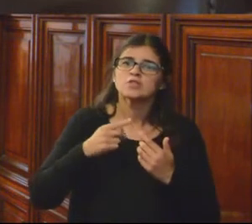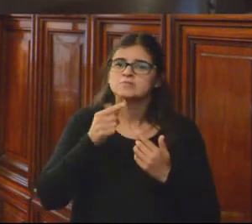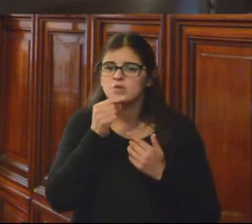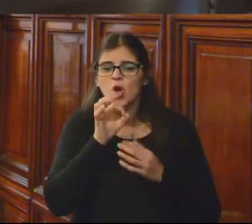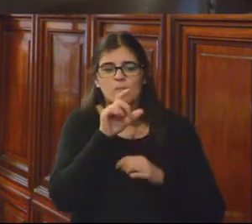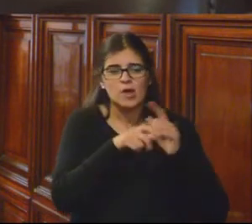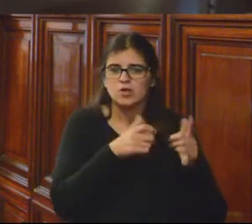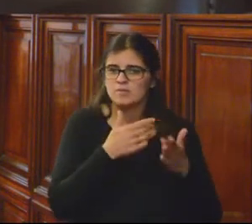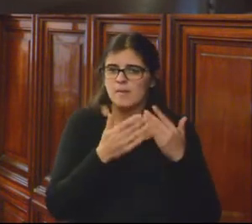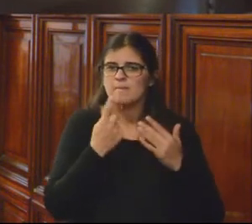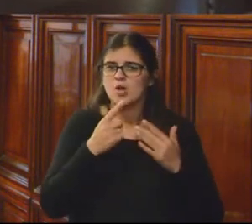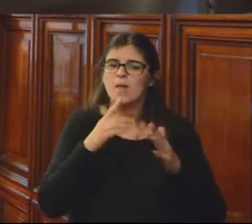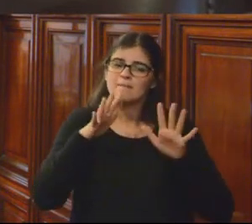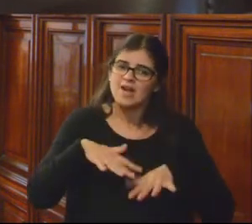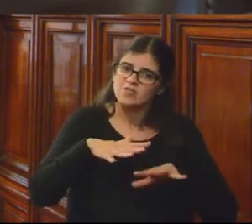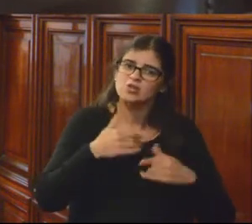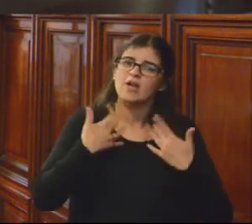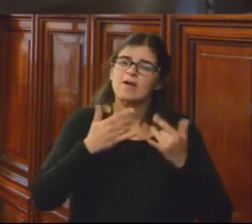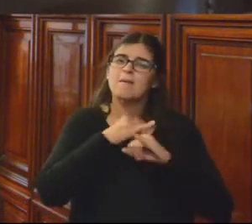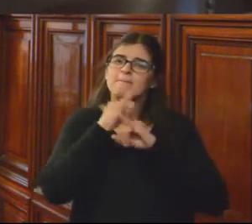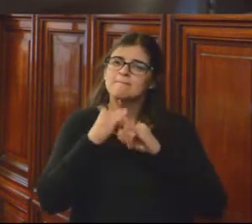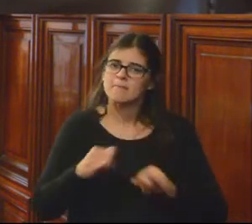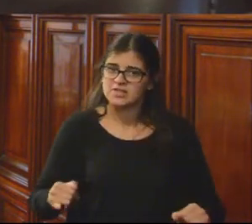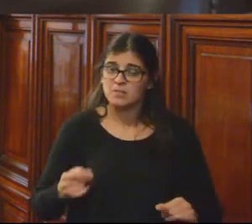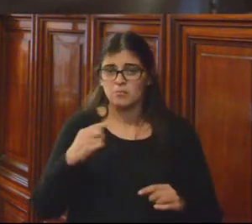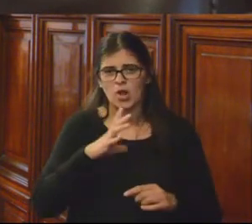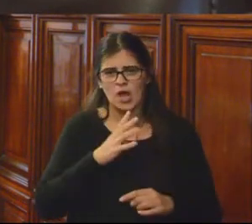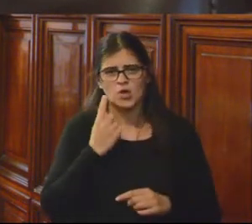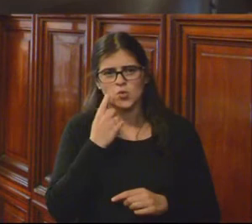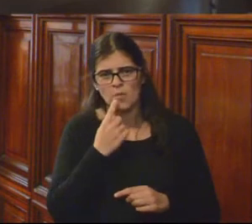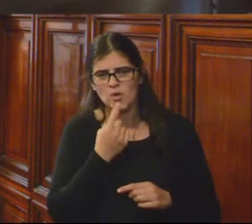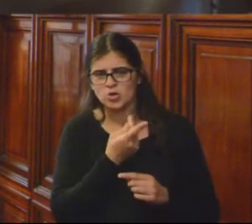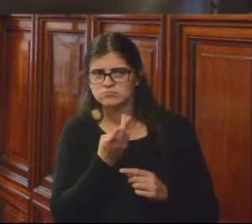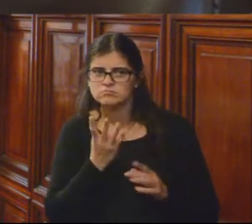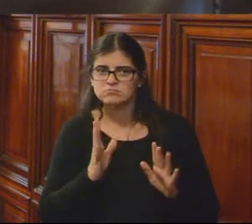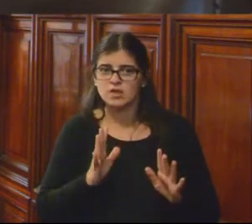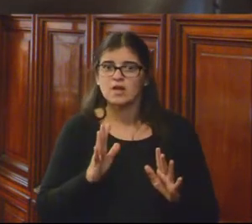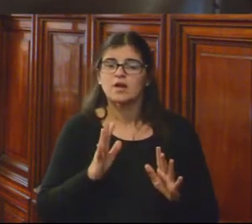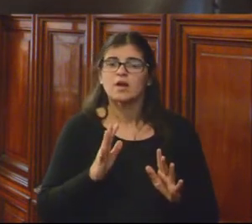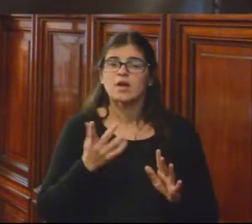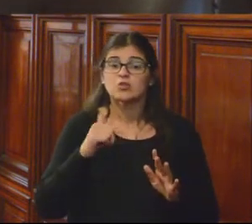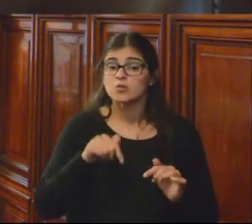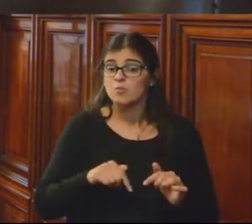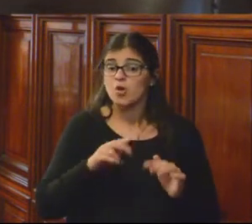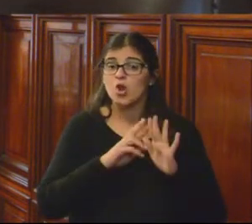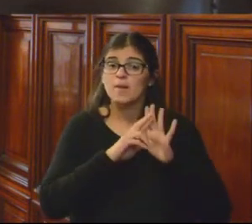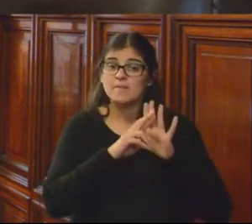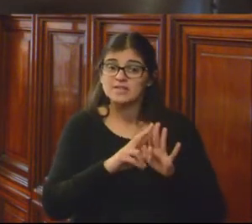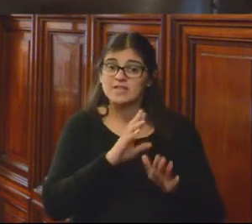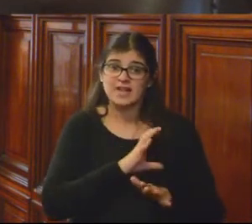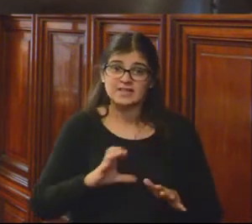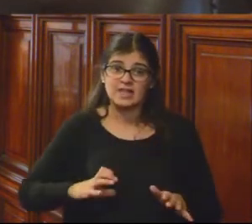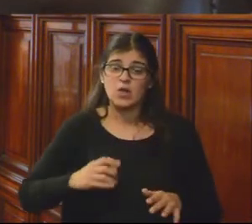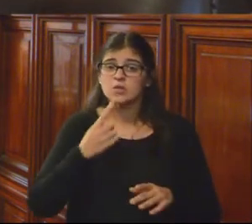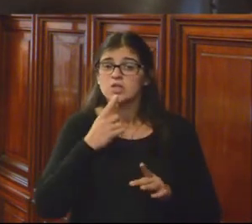también creemos en las manifestaciones pacíficas, pero hay unos números bastante elocuentes y como aquí la representante del Estado decía,